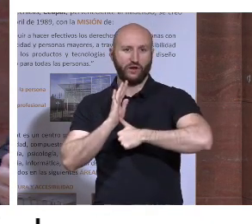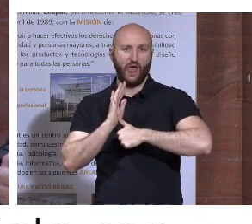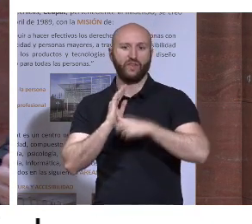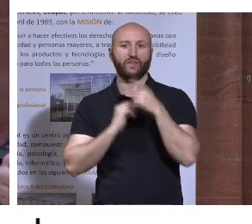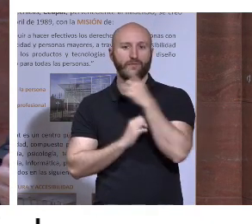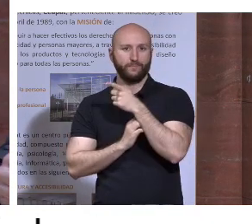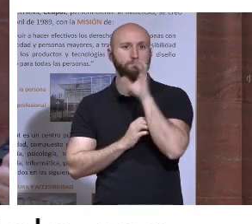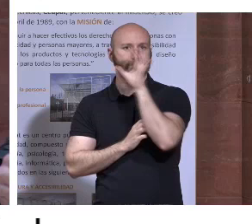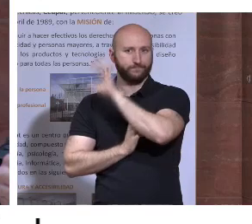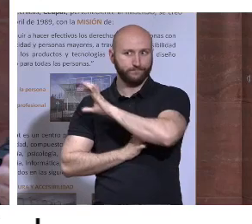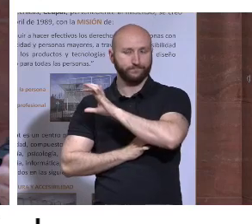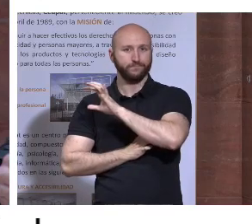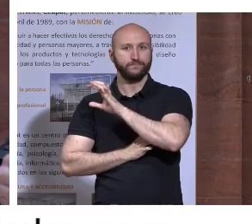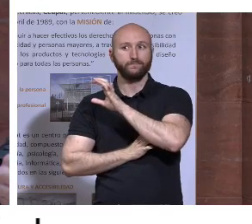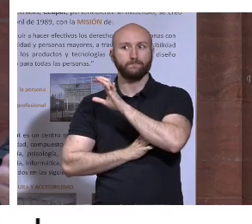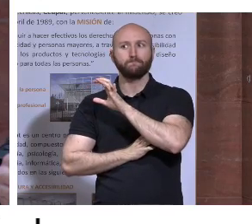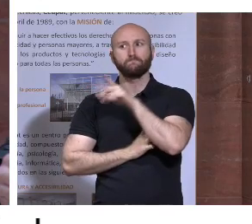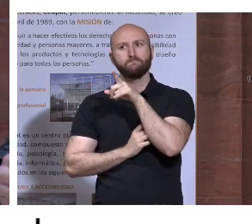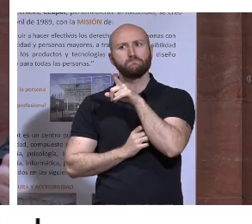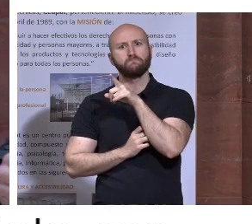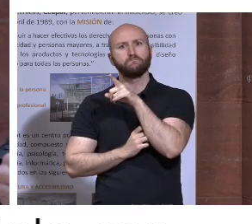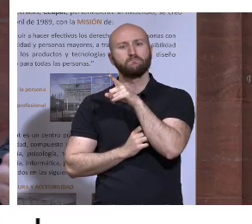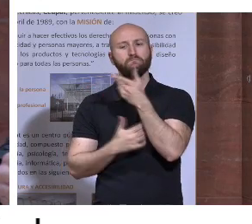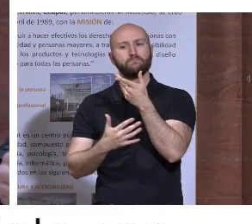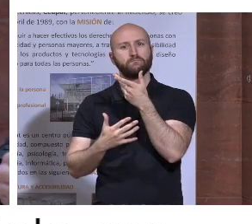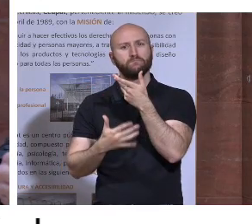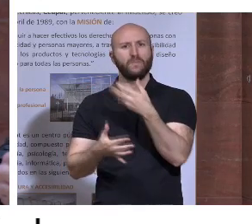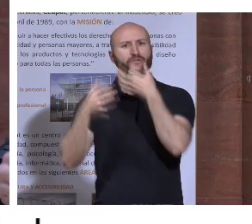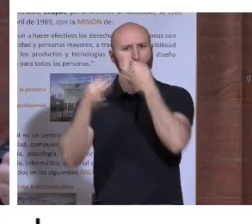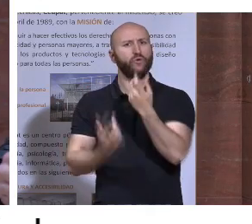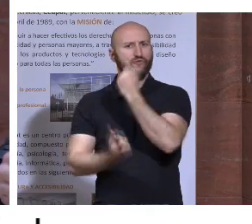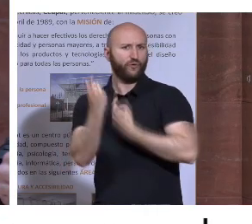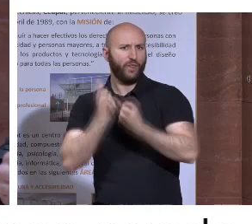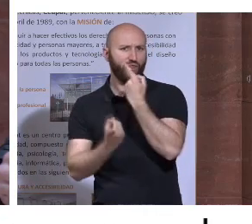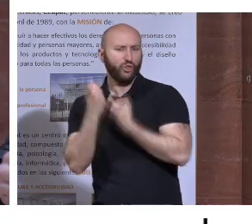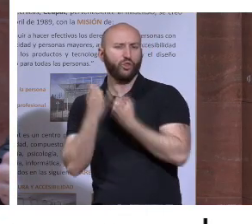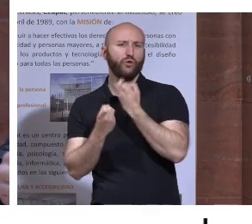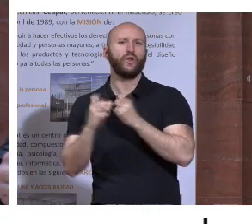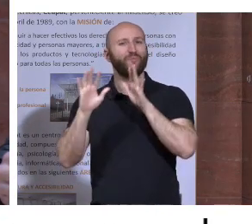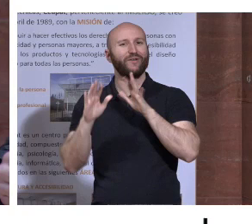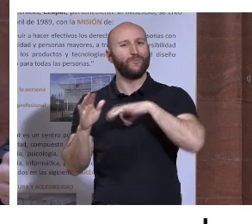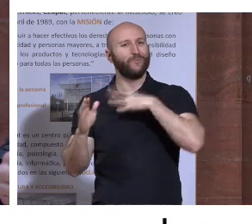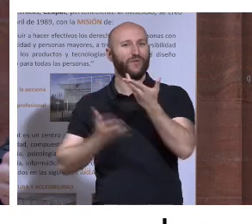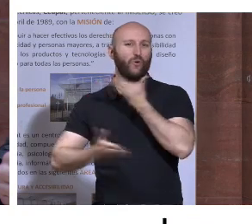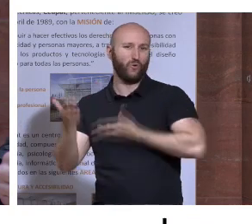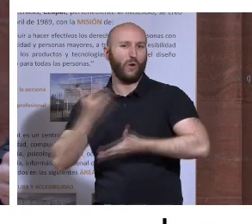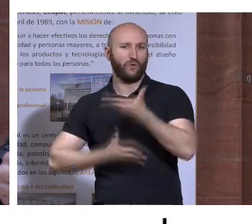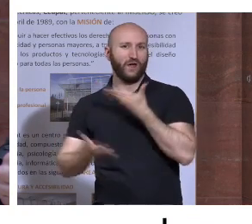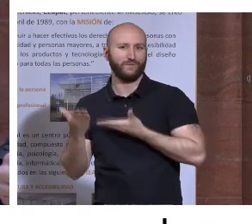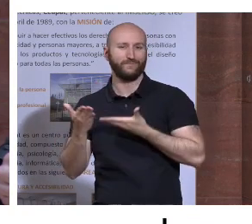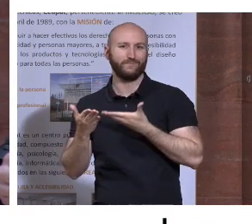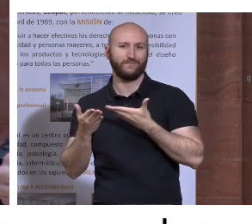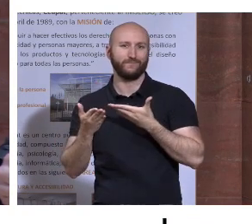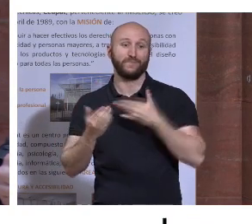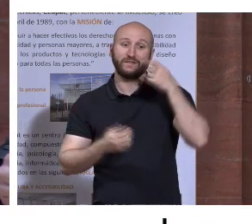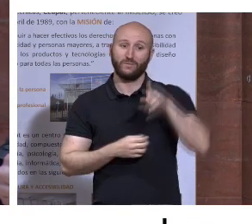que nos puede venir, desde luego, información, pero sobre todo también podemos colaborar y, fundamentalmente,